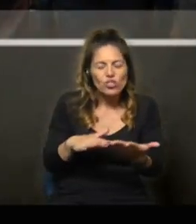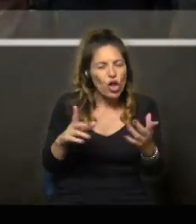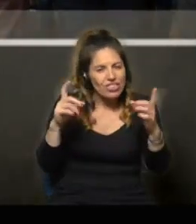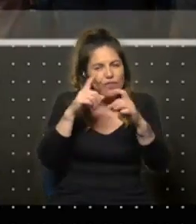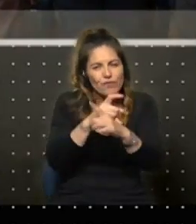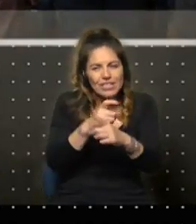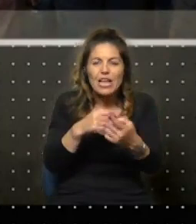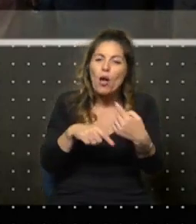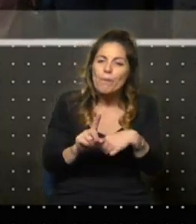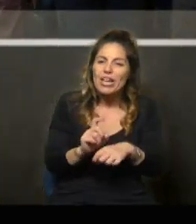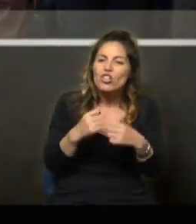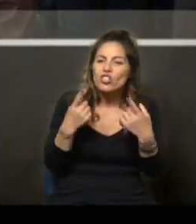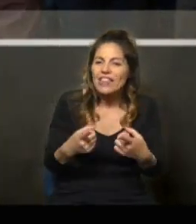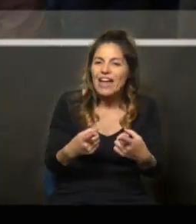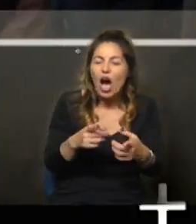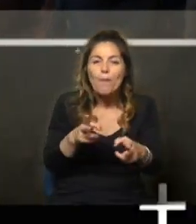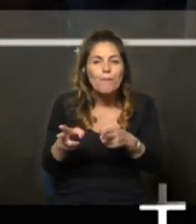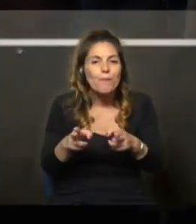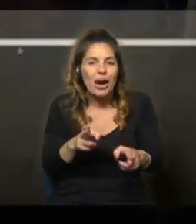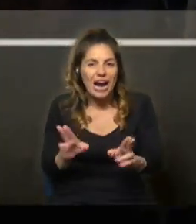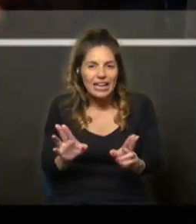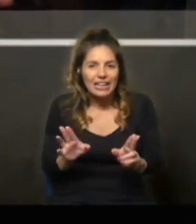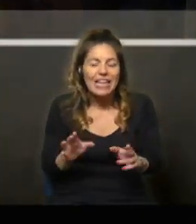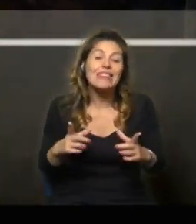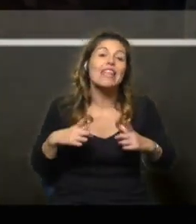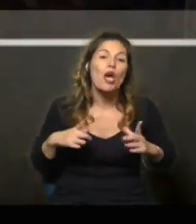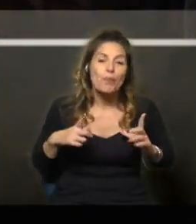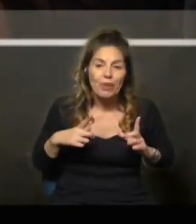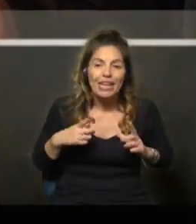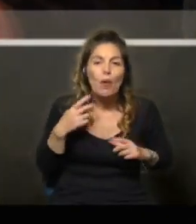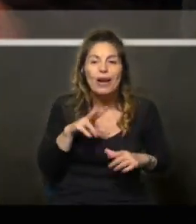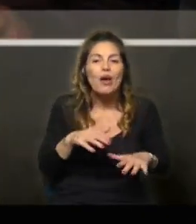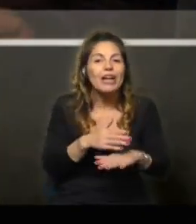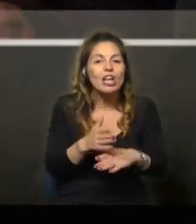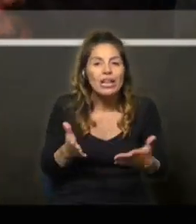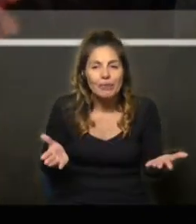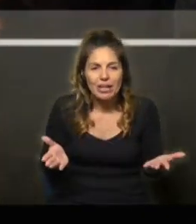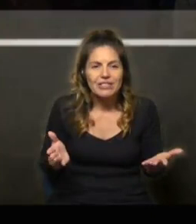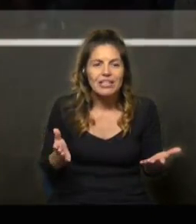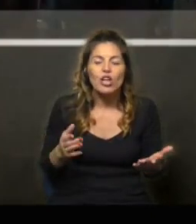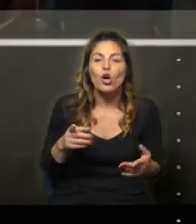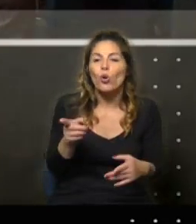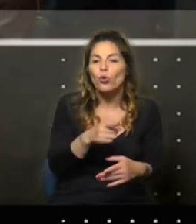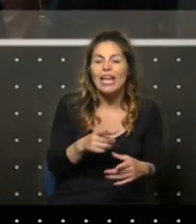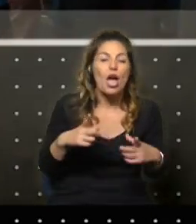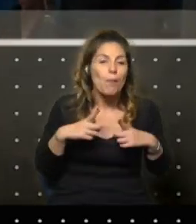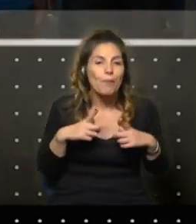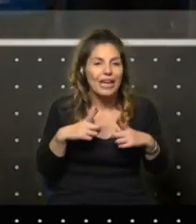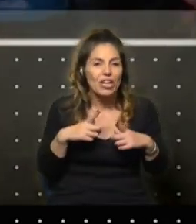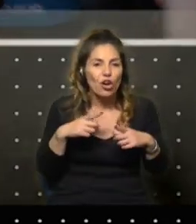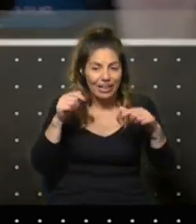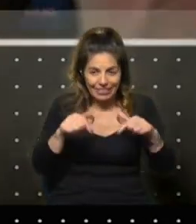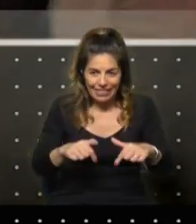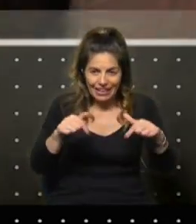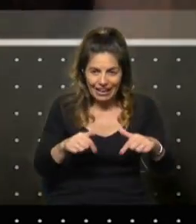complicada pero se da cierto margen de espera para ver qué ocurre hano Maite espero que la transmisión desde